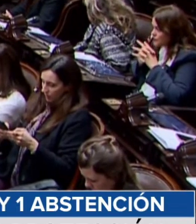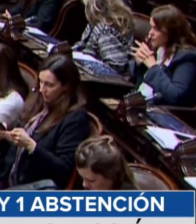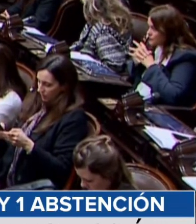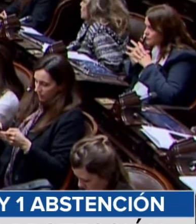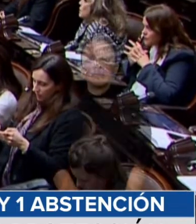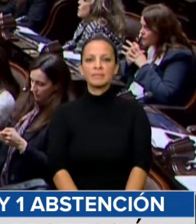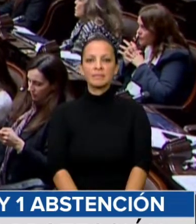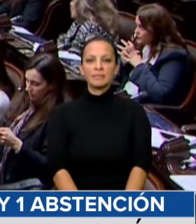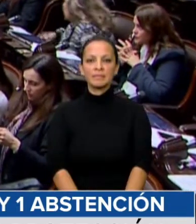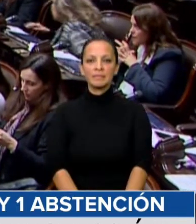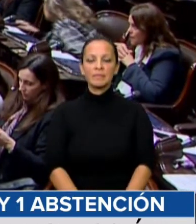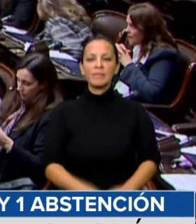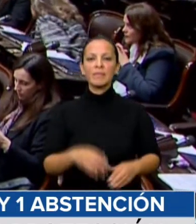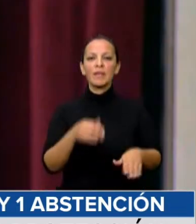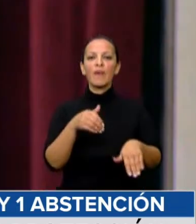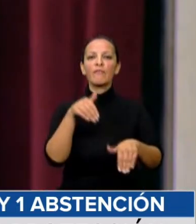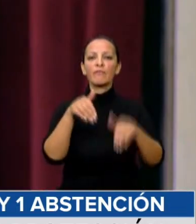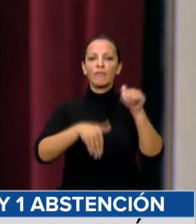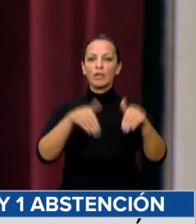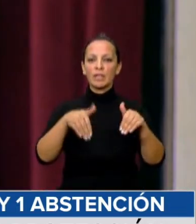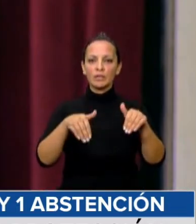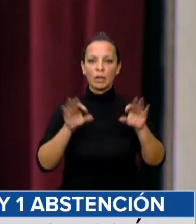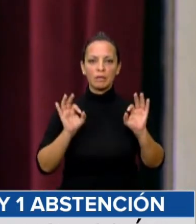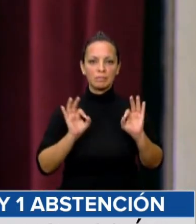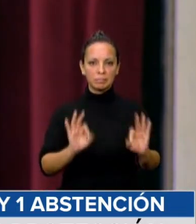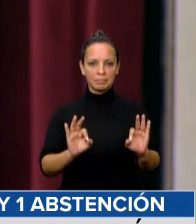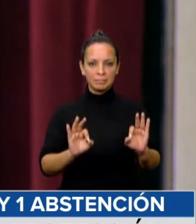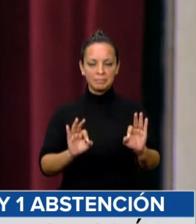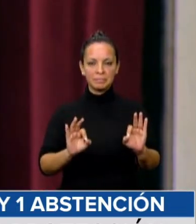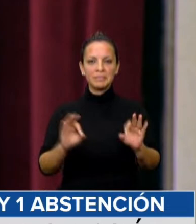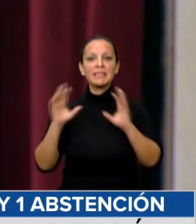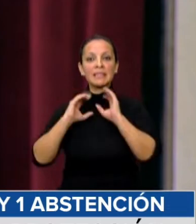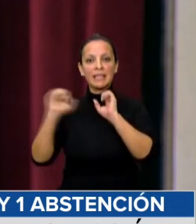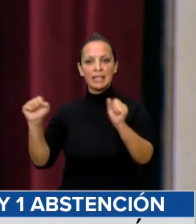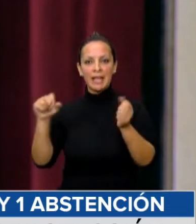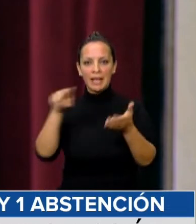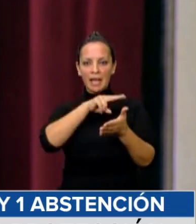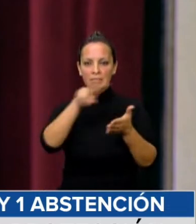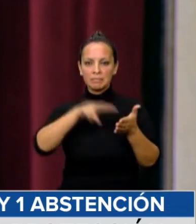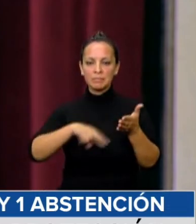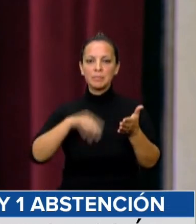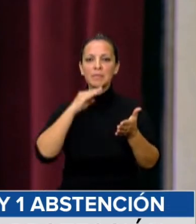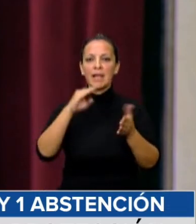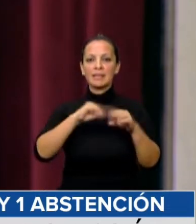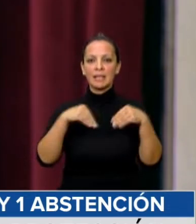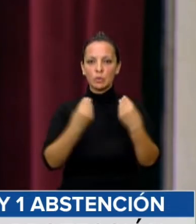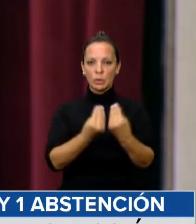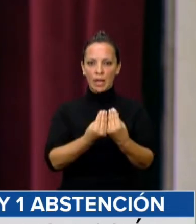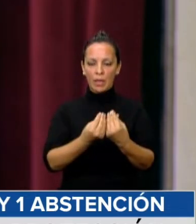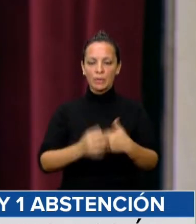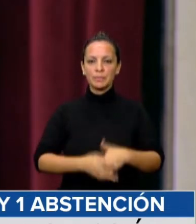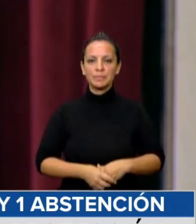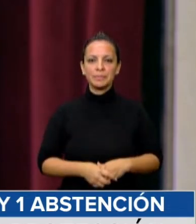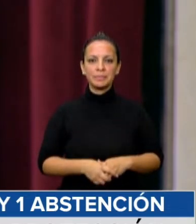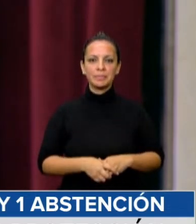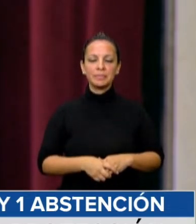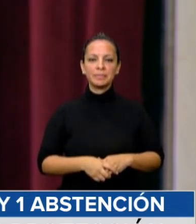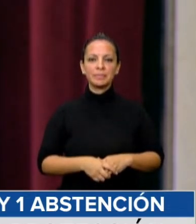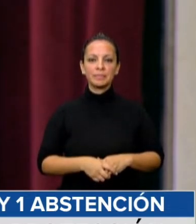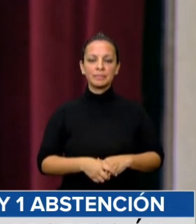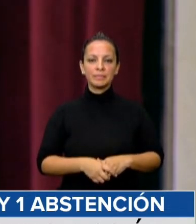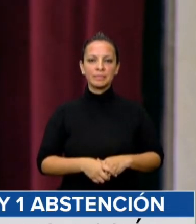Se cierra la votación. Por secretaría se dará lectura del resultado de la votación.